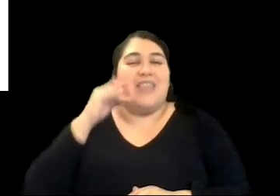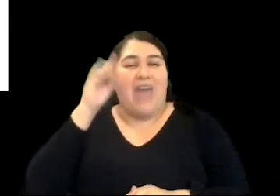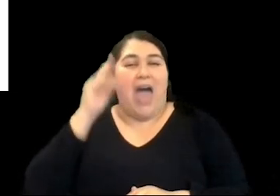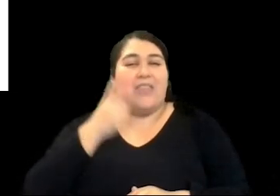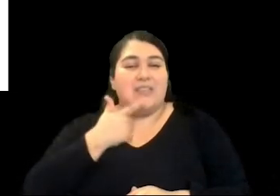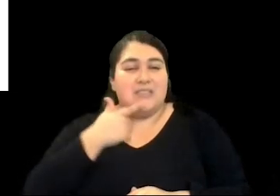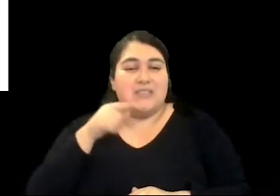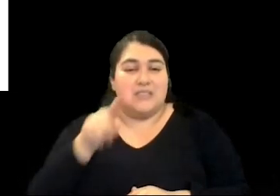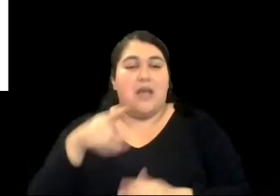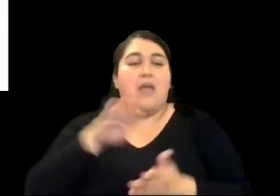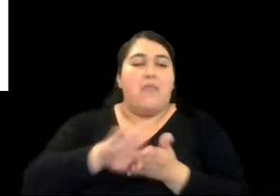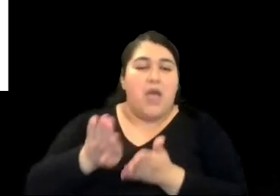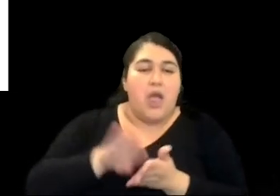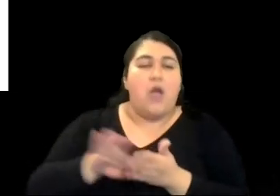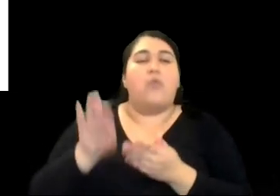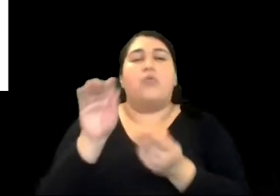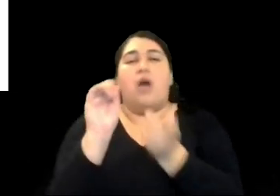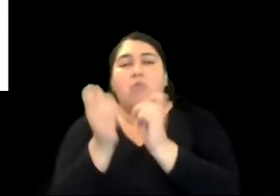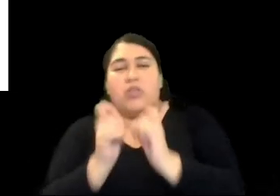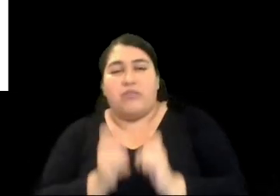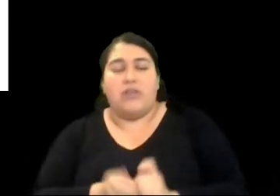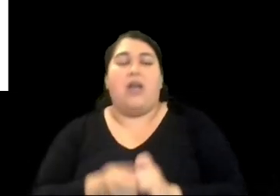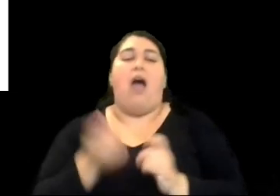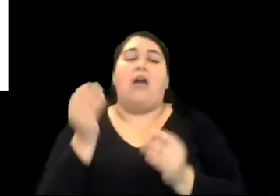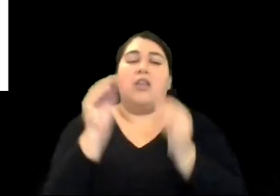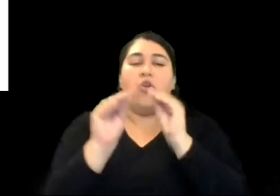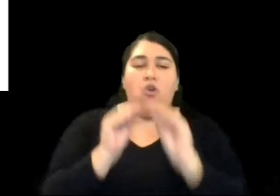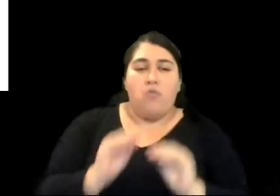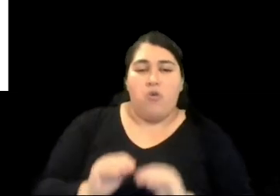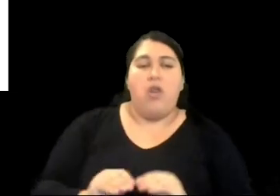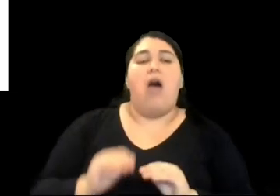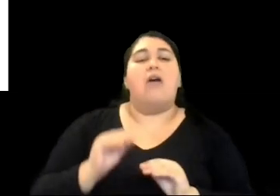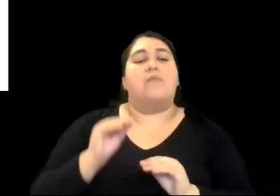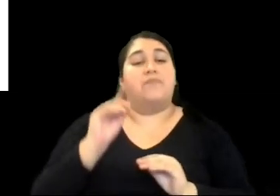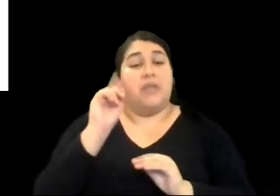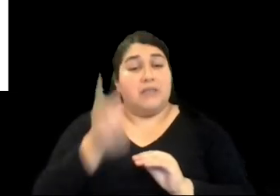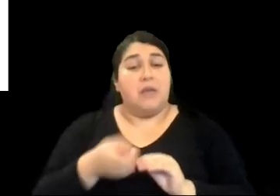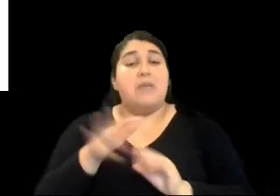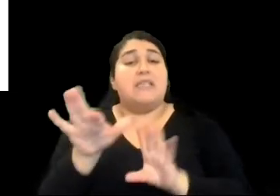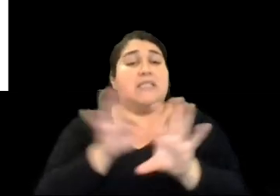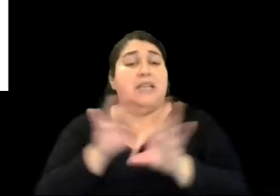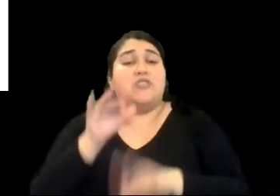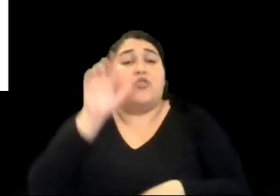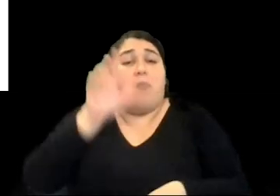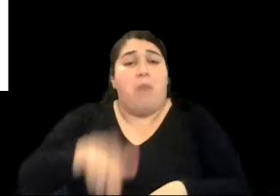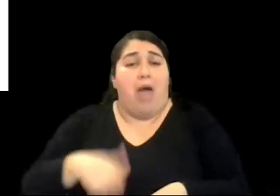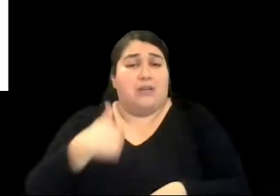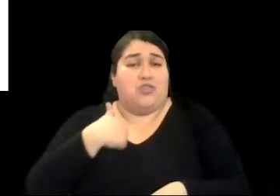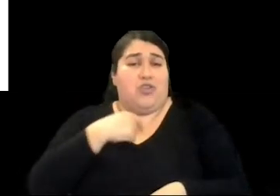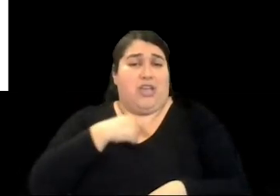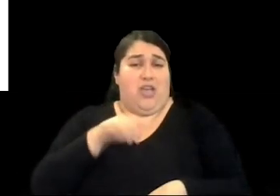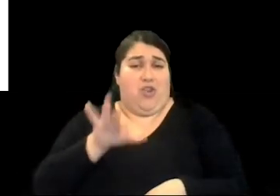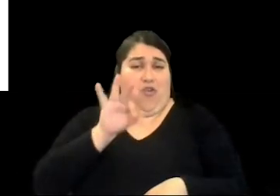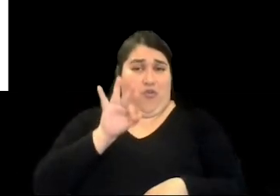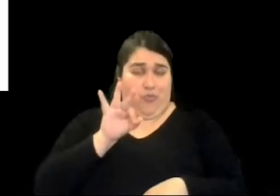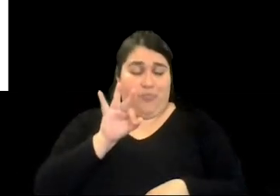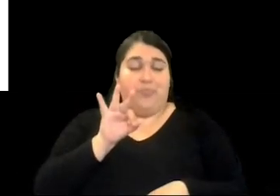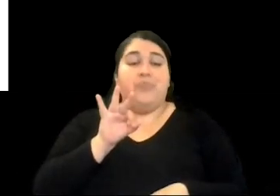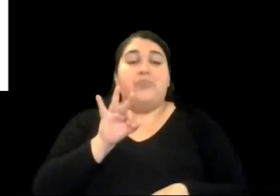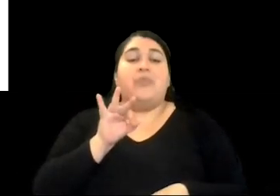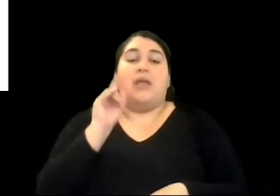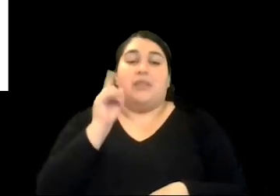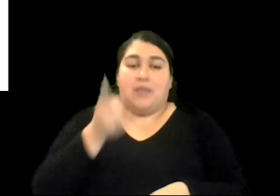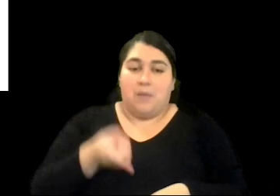deuda, podemos editar, modificar, incorporar. Voy a seleccionar el tipo de plan que voy a elegir, hacer uso también de